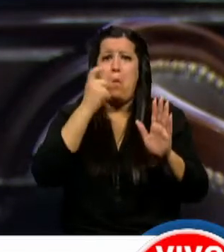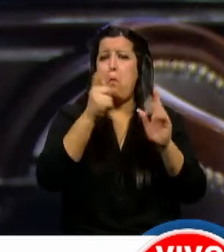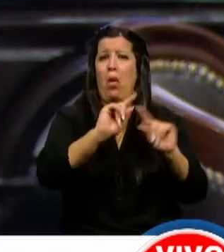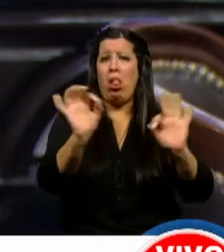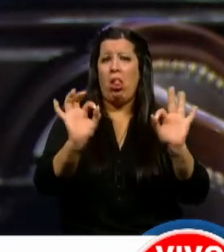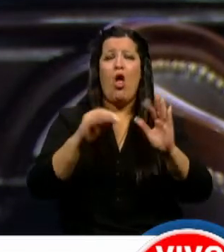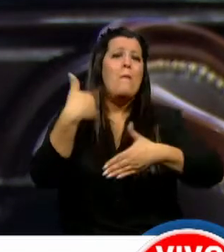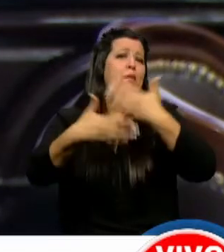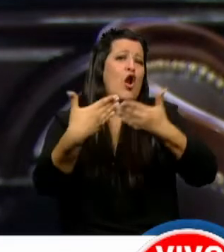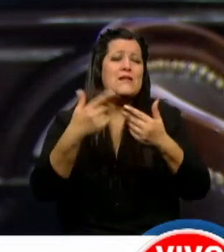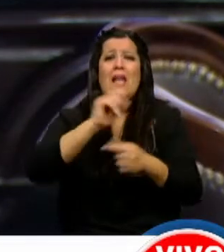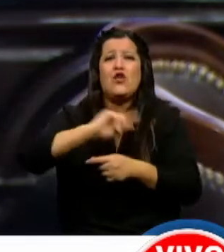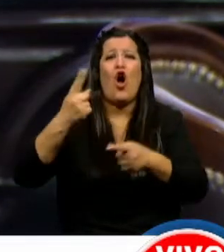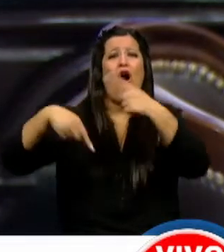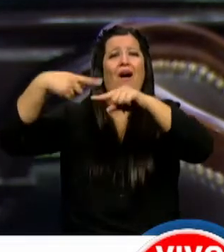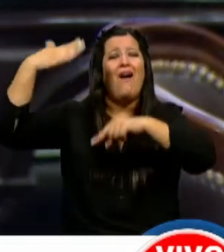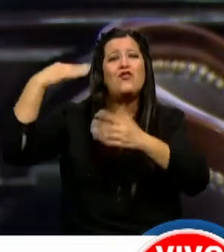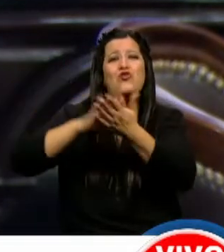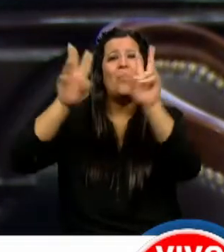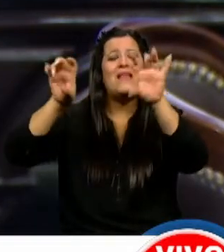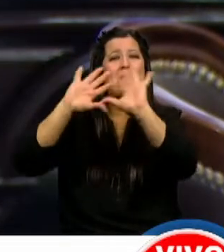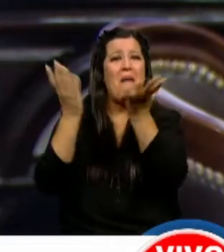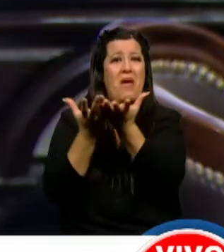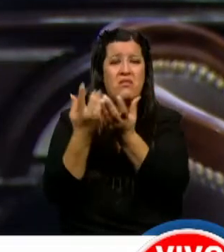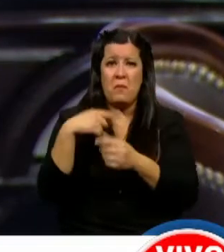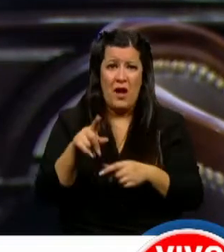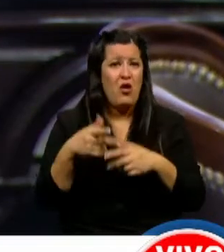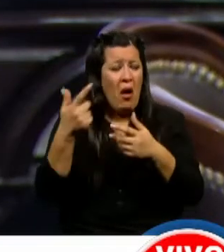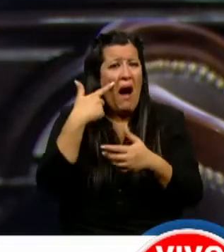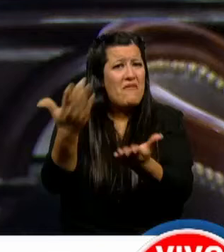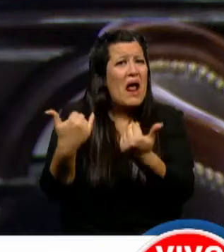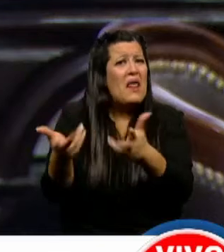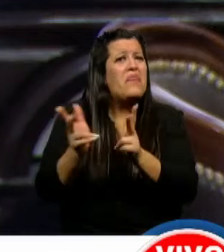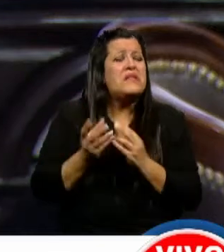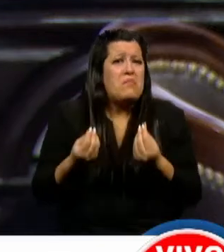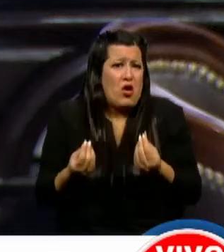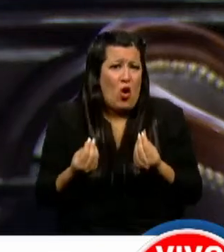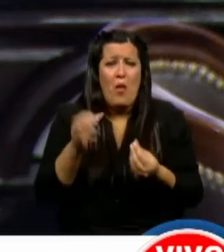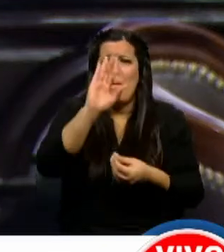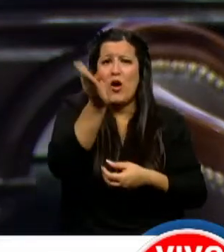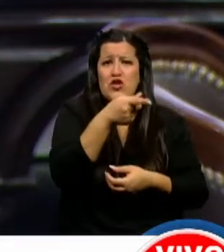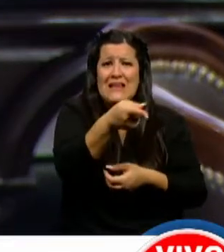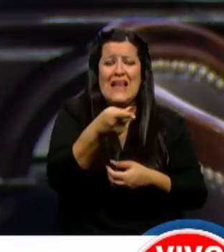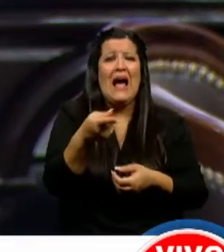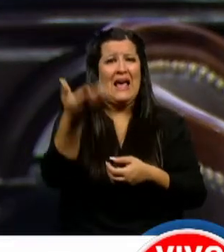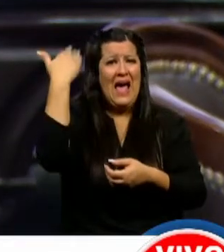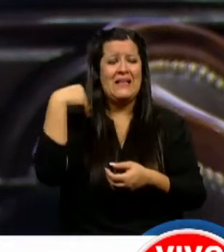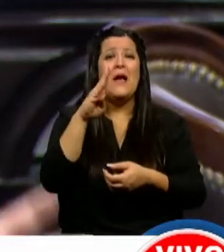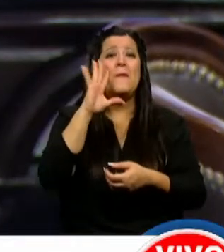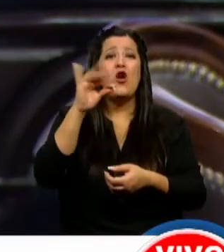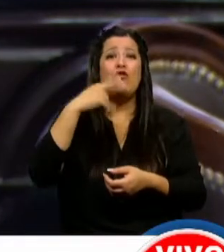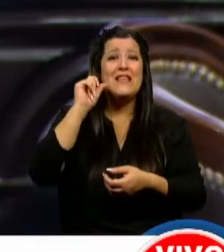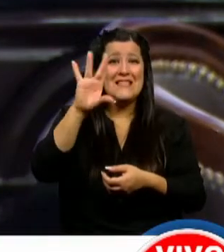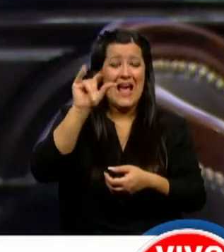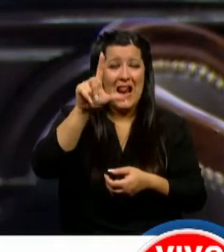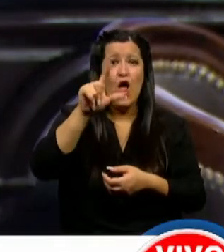de progresividad y de no regresividad en materia ambiental. Los invito a que me digan cómo de un porcentaje de corte en el caso de biodiesel, que hoy está